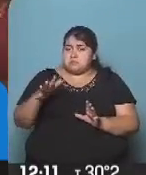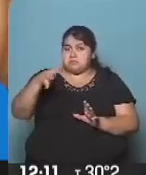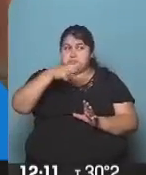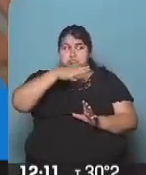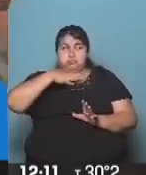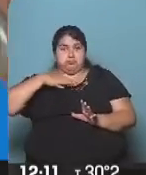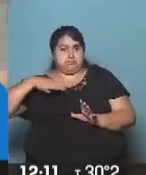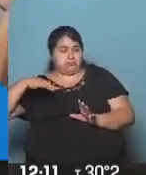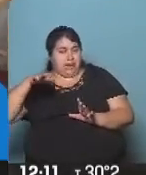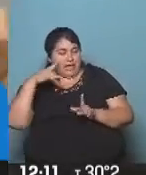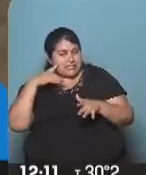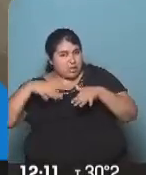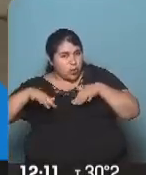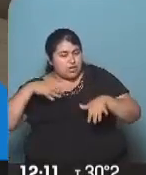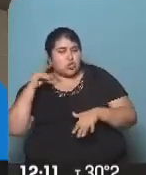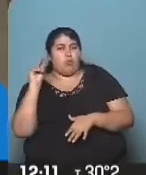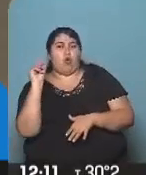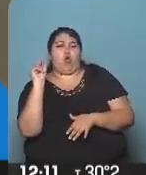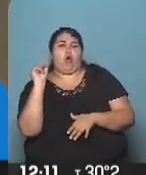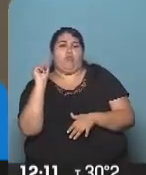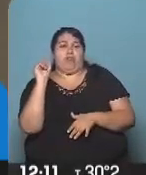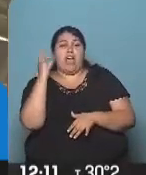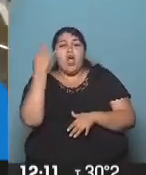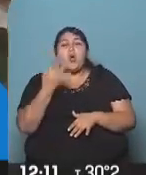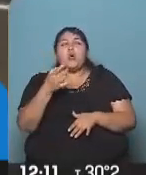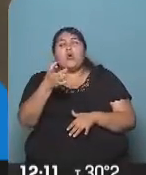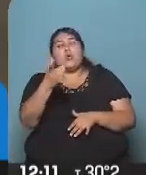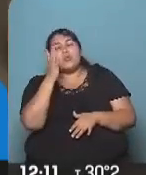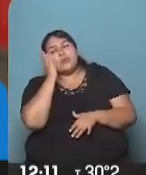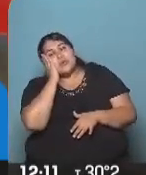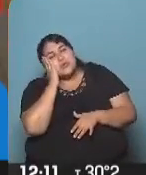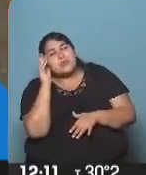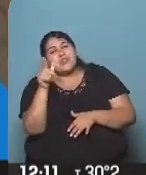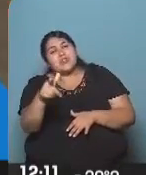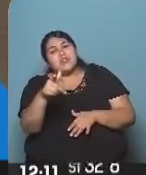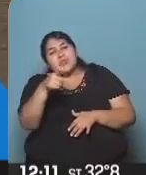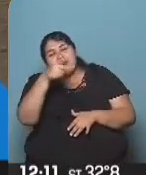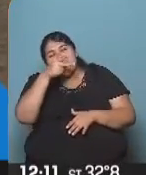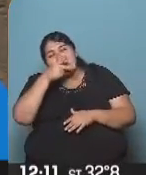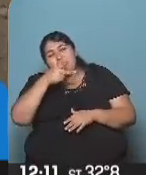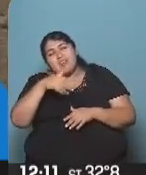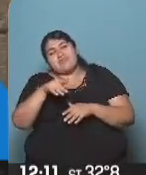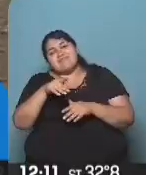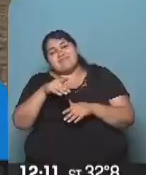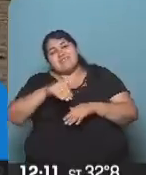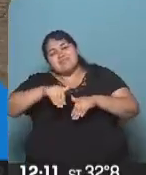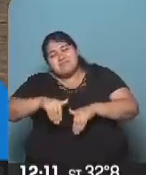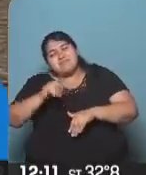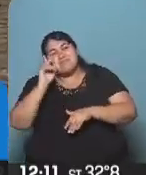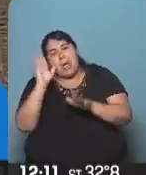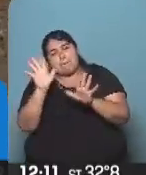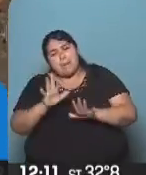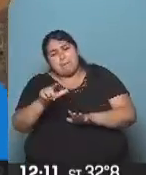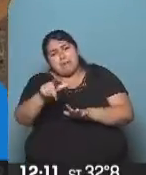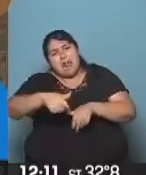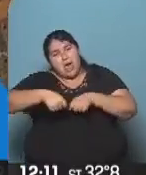realmente complicado. A ver, un pequeñito durmiendo en la reposera, sillita de madera, termo, bueno, todo preparado con